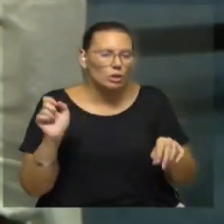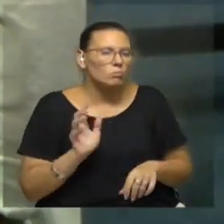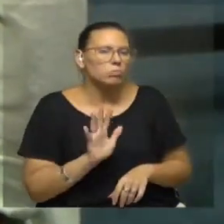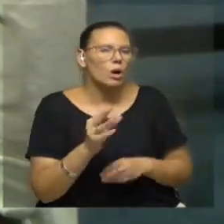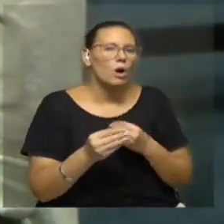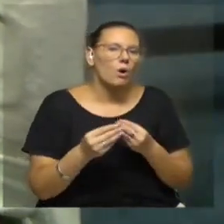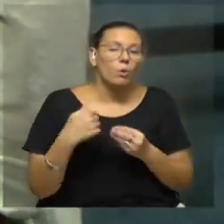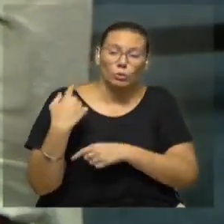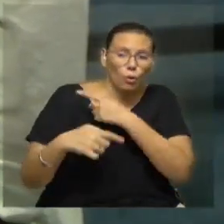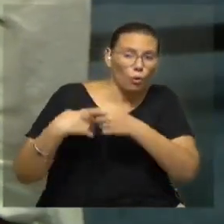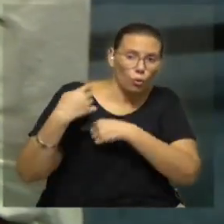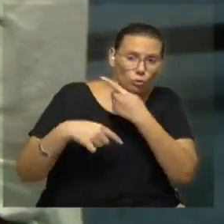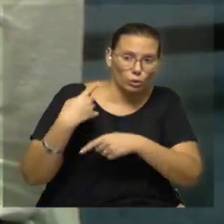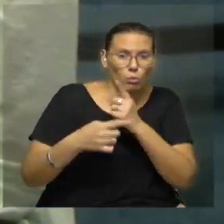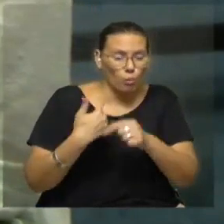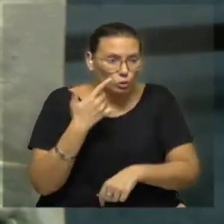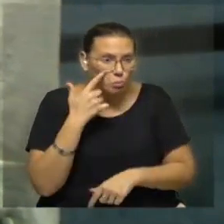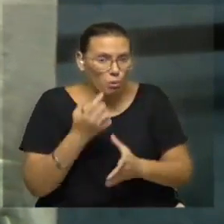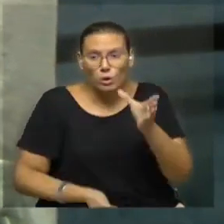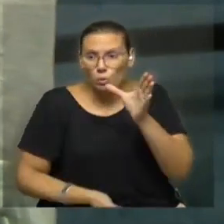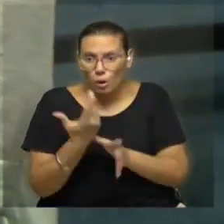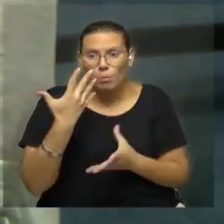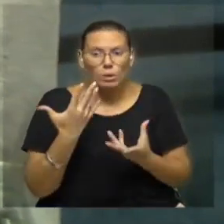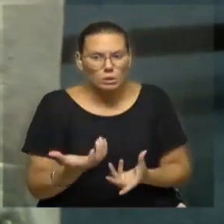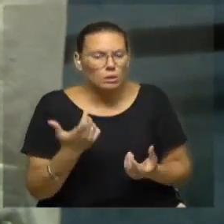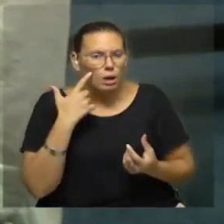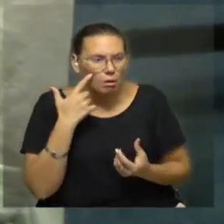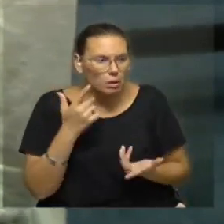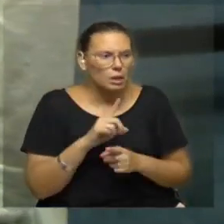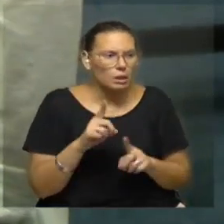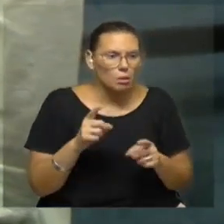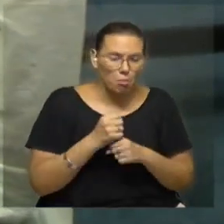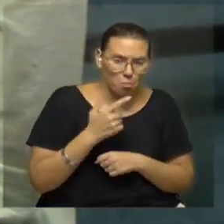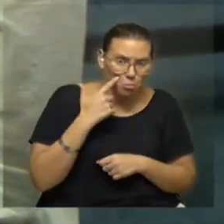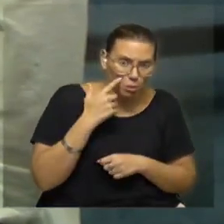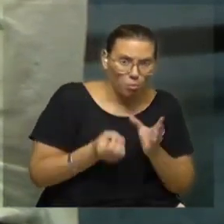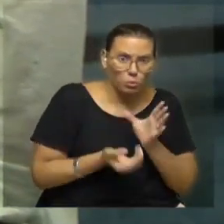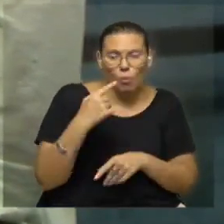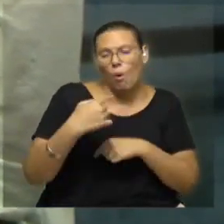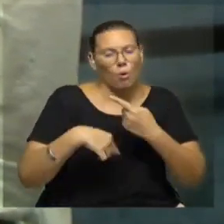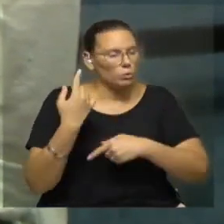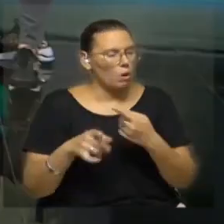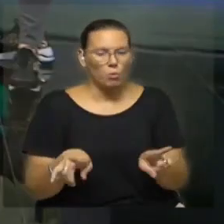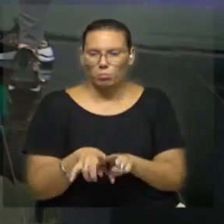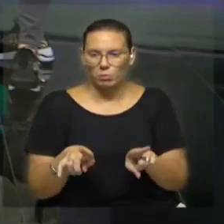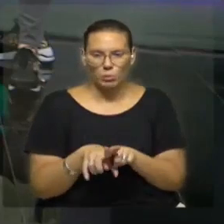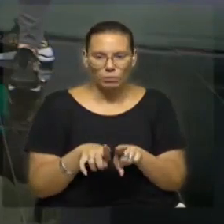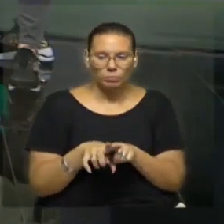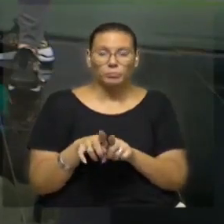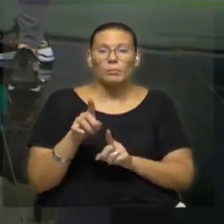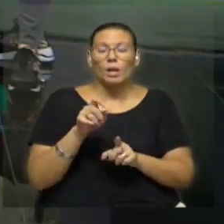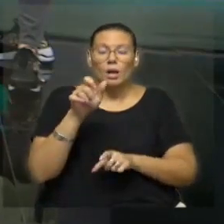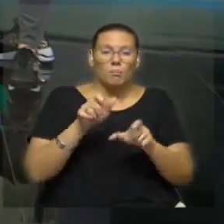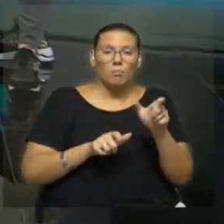se mantiene de eso y cuánto arriesgaron? ¿Cuánto quisieron decir, che, nos arriesgaremos? O no, nada, nos mantenemos y potenciamos esto. Hay gente a